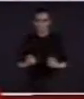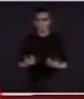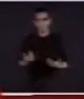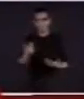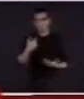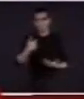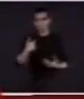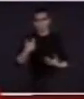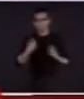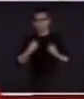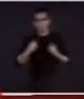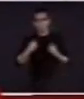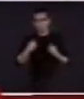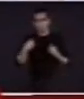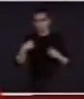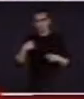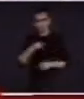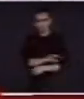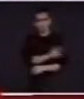vida soñando ser todo un